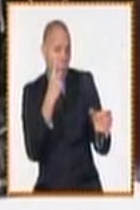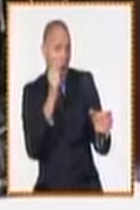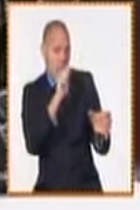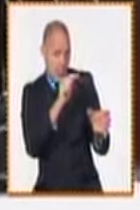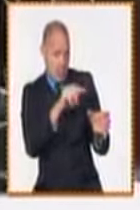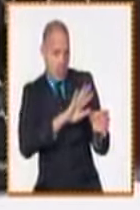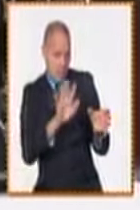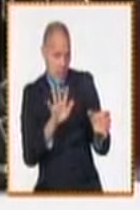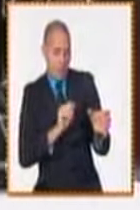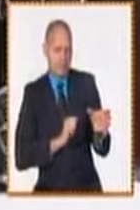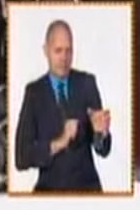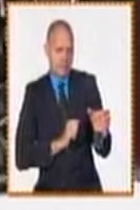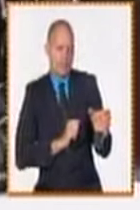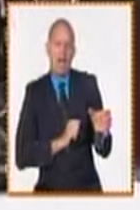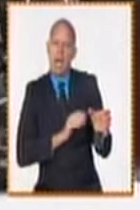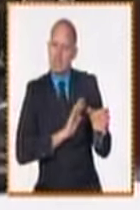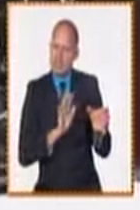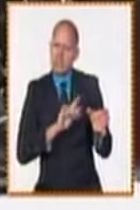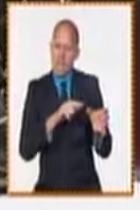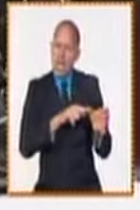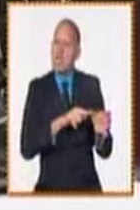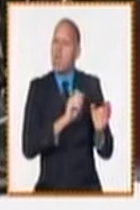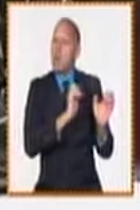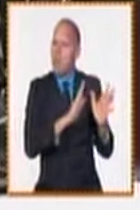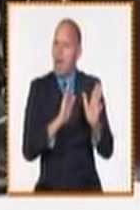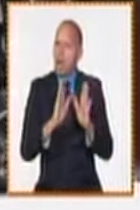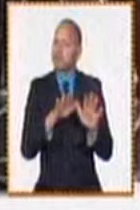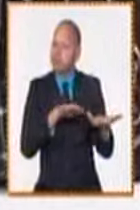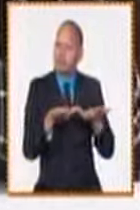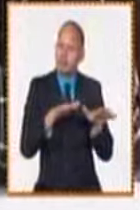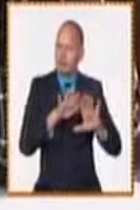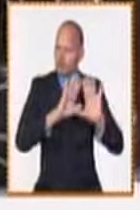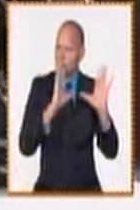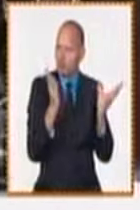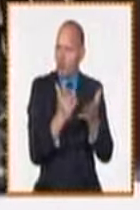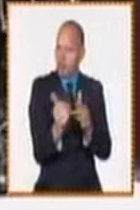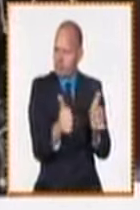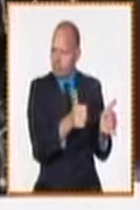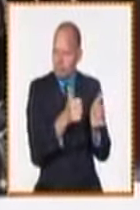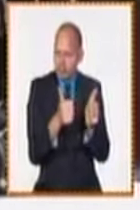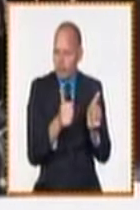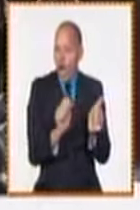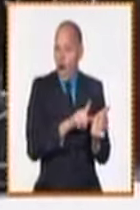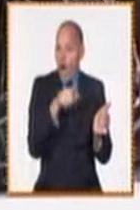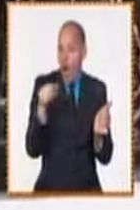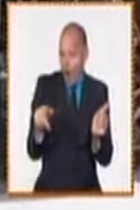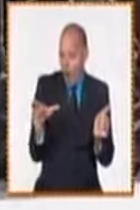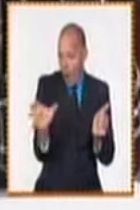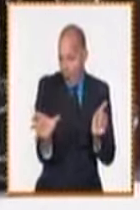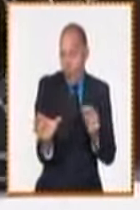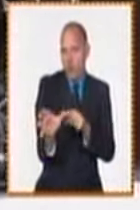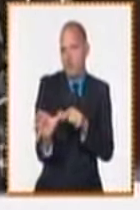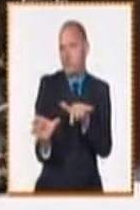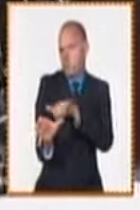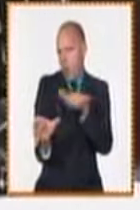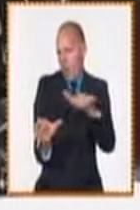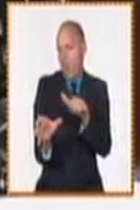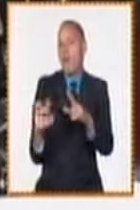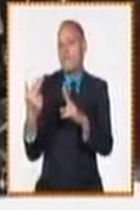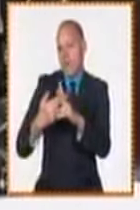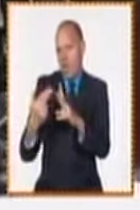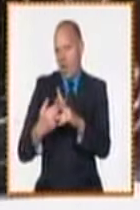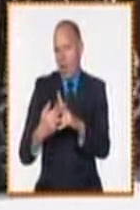Figueredo, jefe de la división de Bayamo, daba una imagen de una excelente organización